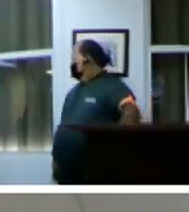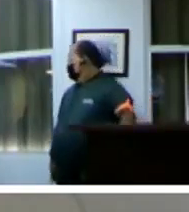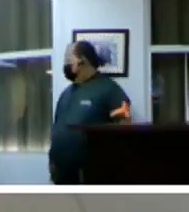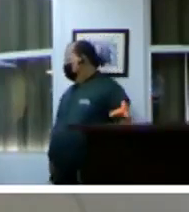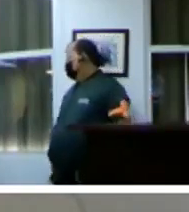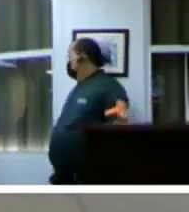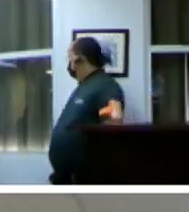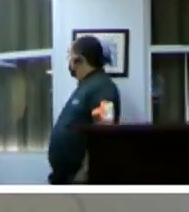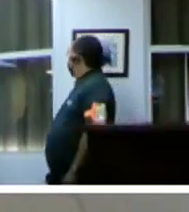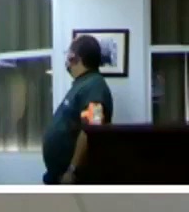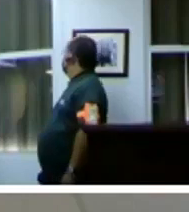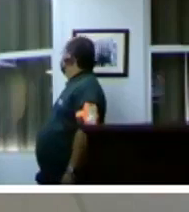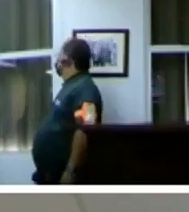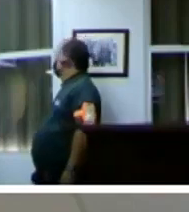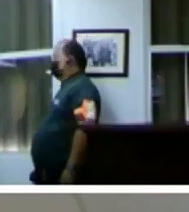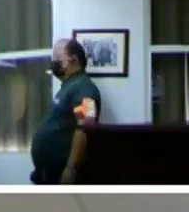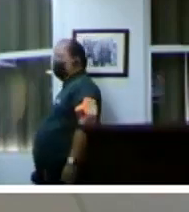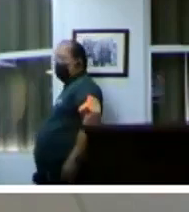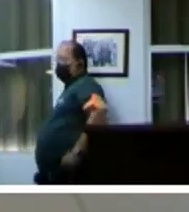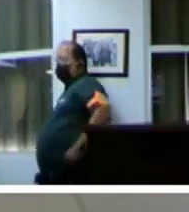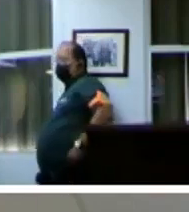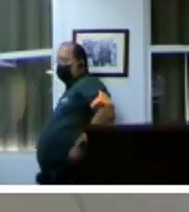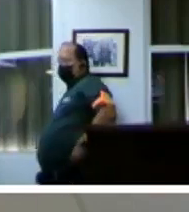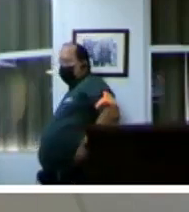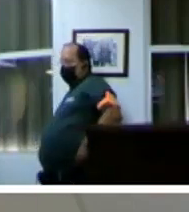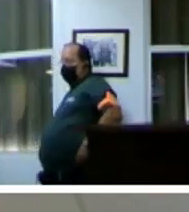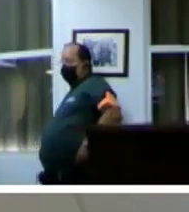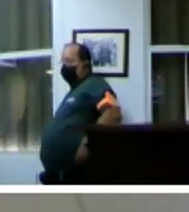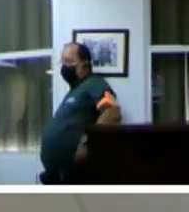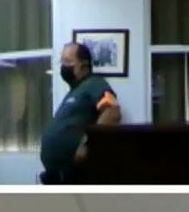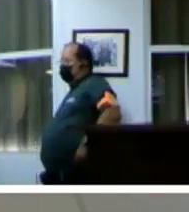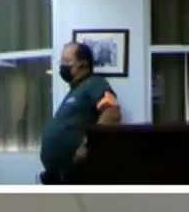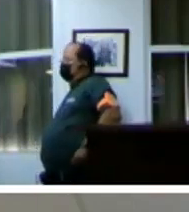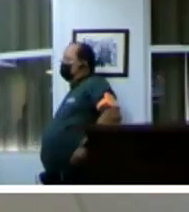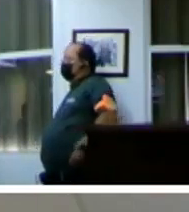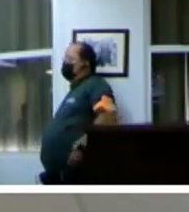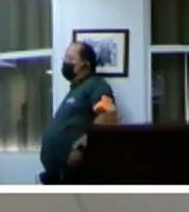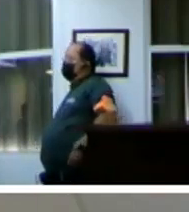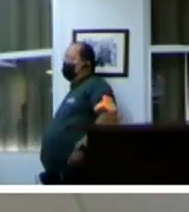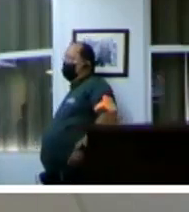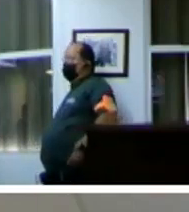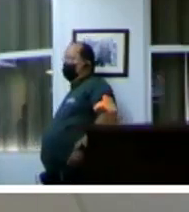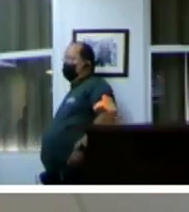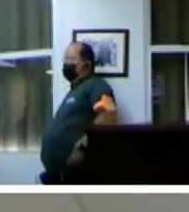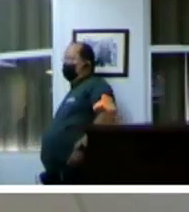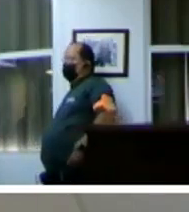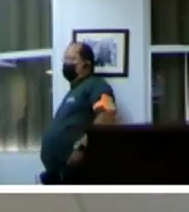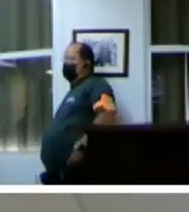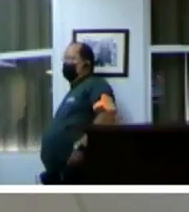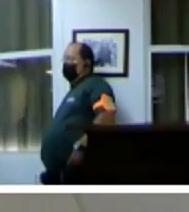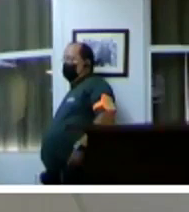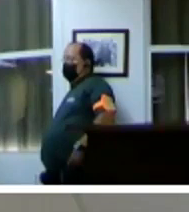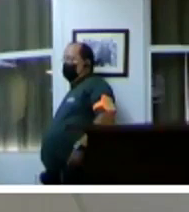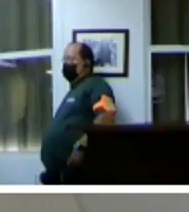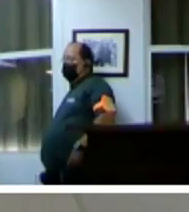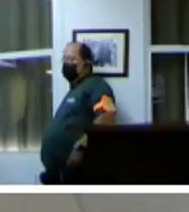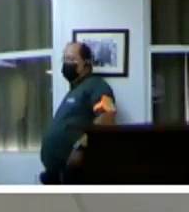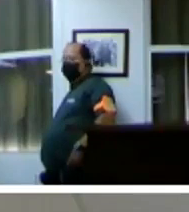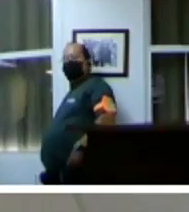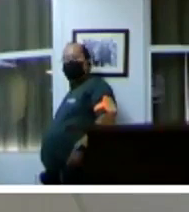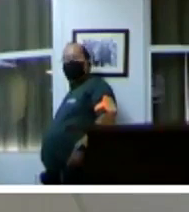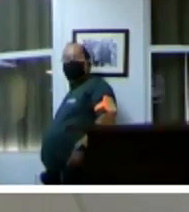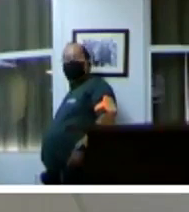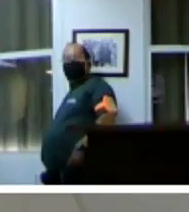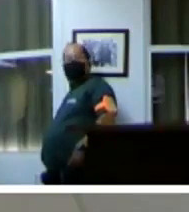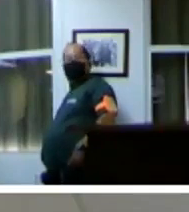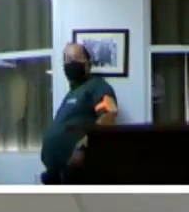parte, desde que no se construyó nada, sí, para pero una cosa es, la parte grande, una cosa es que usted me diga, esto es para construcción